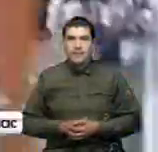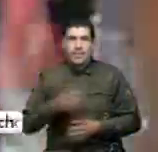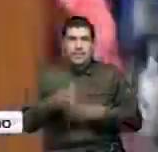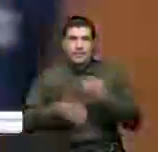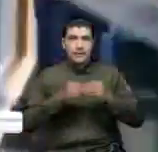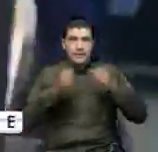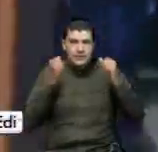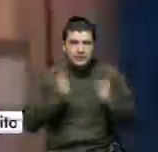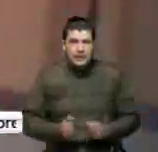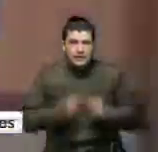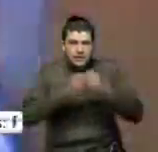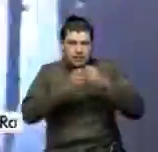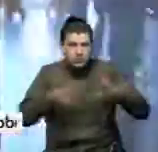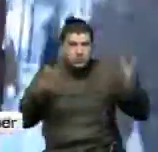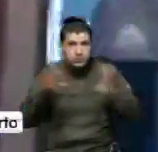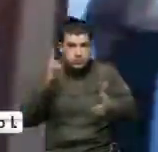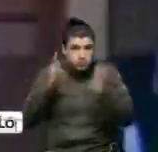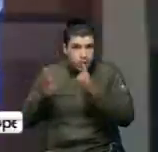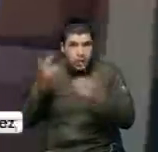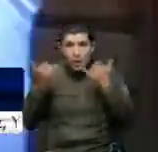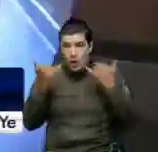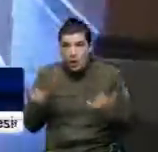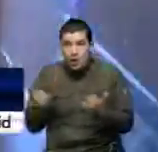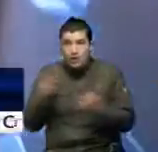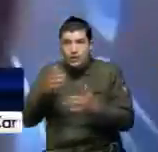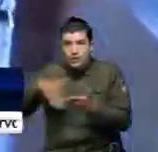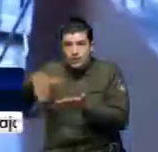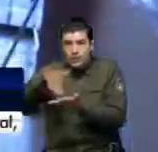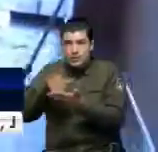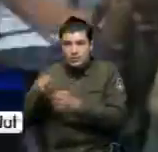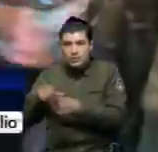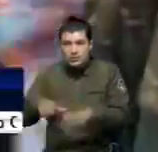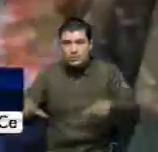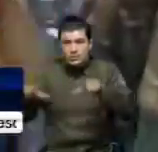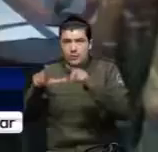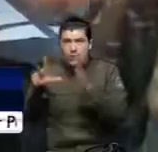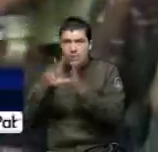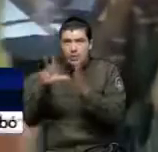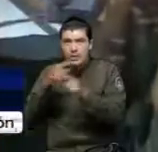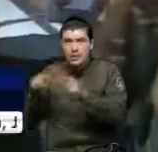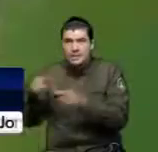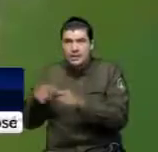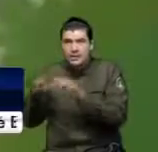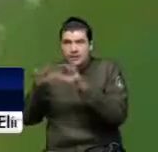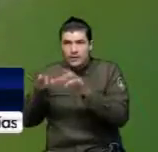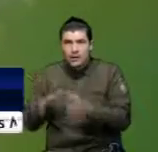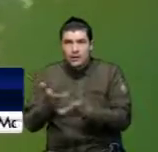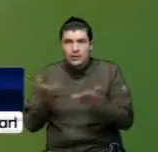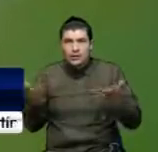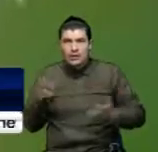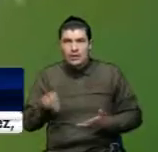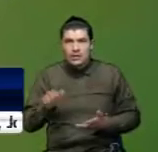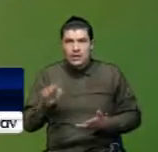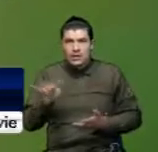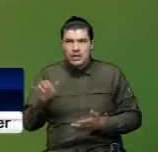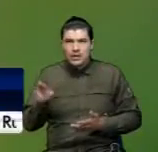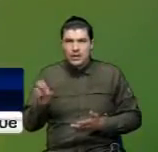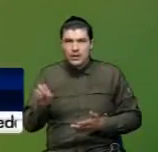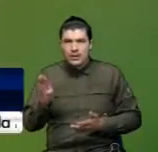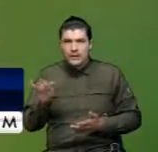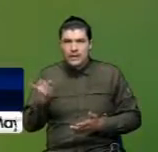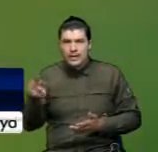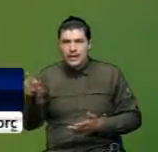Una fuerte explosión y un tiroteo se registró hoy en un complejo que alberga un hotel y varias oficinas, esto en Nairobi, Kenia.